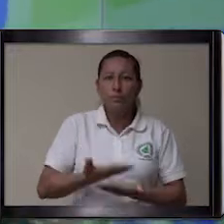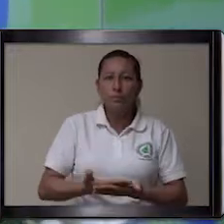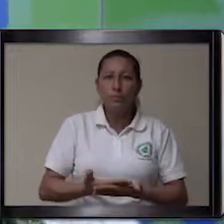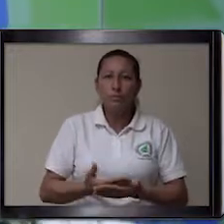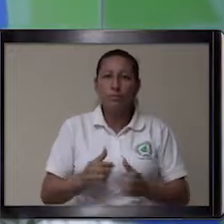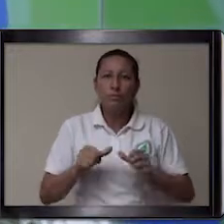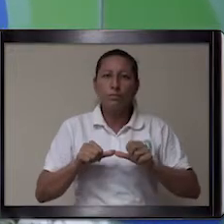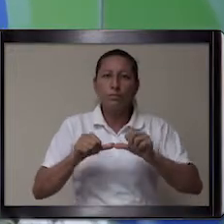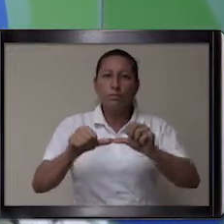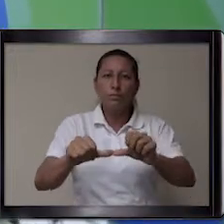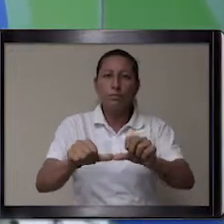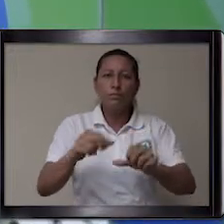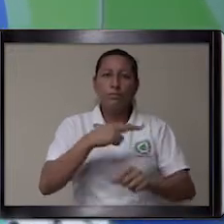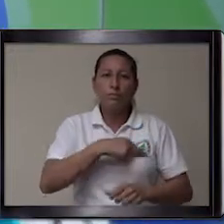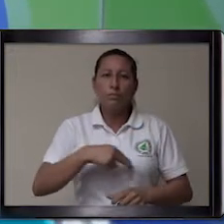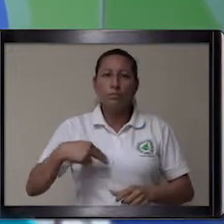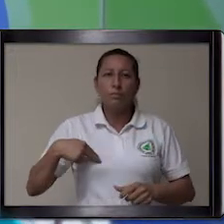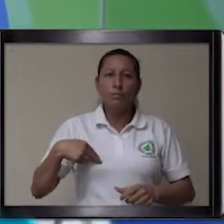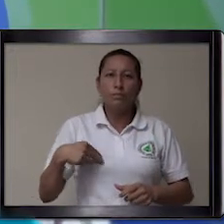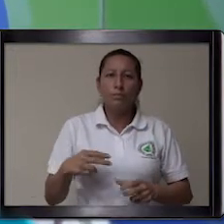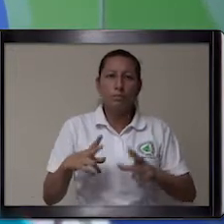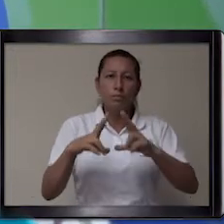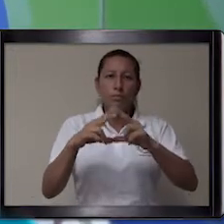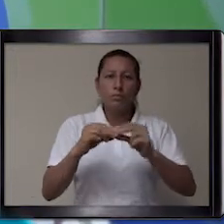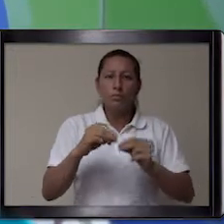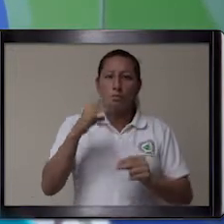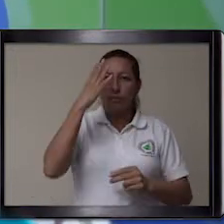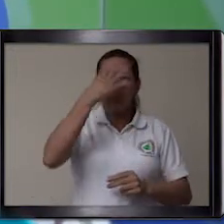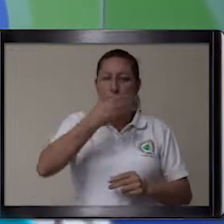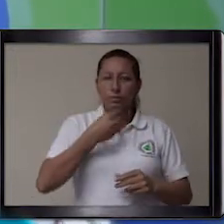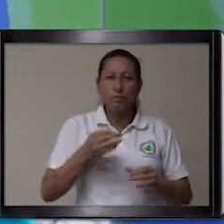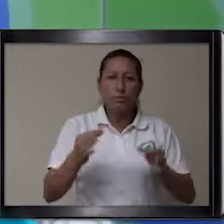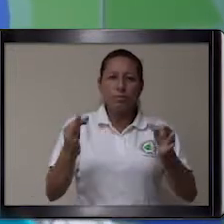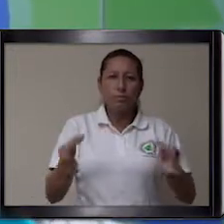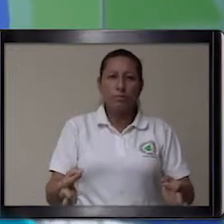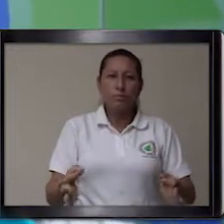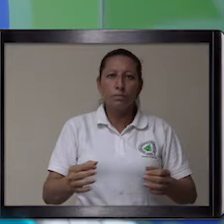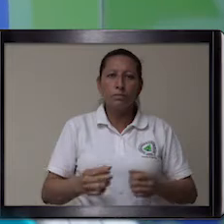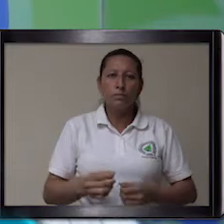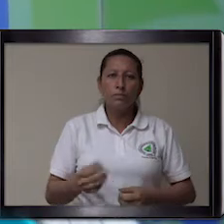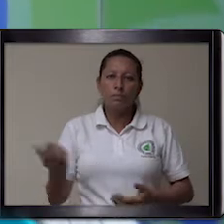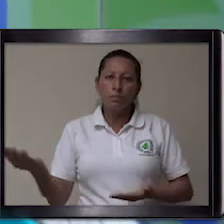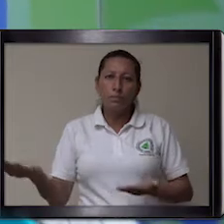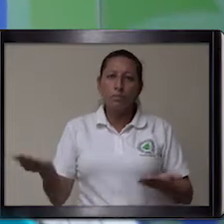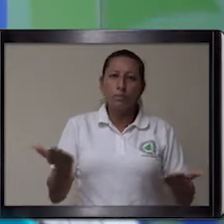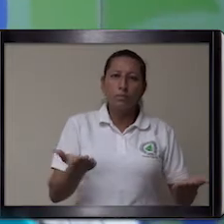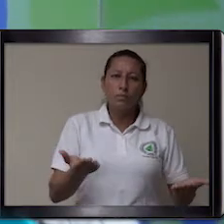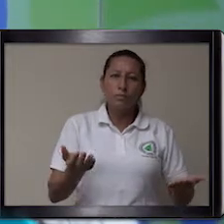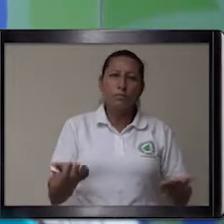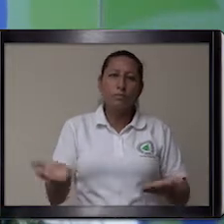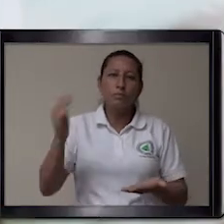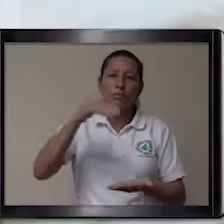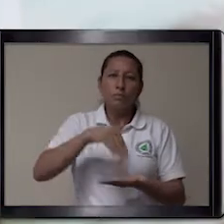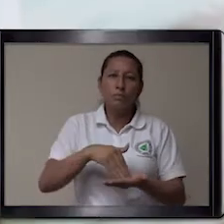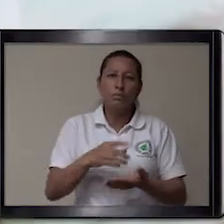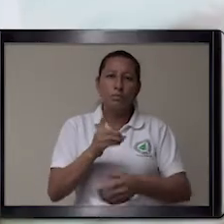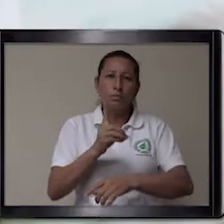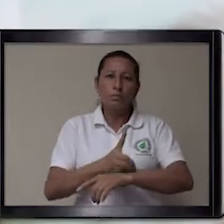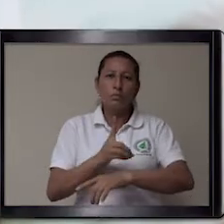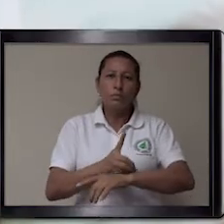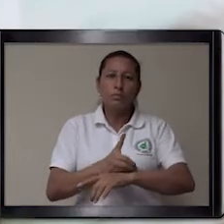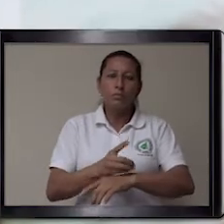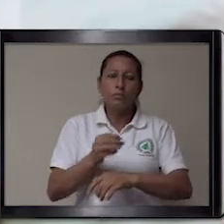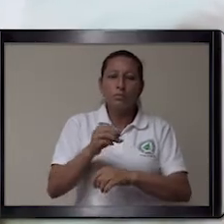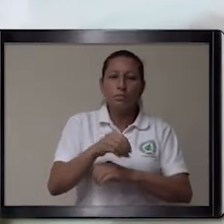Muchas gracias por continuar con nosotros en el programa Nicaragua Linda y Segura. Damos la bienvenida nuevamente al doctor William Martínez para abordar este tema de